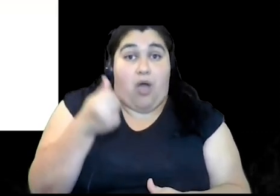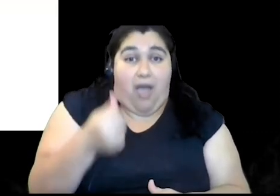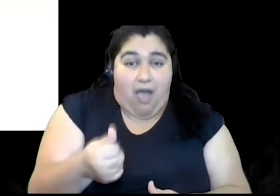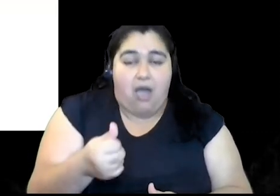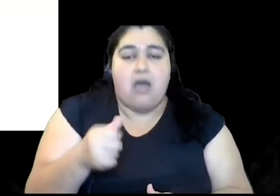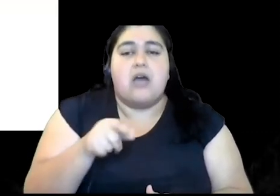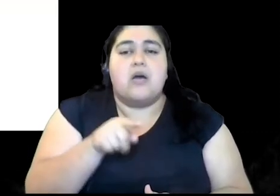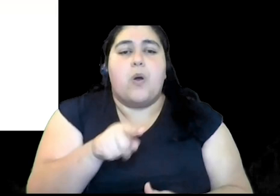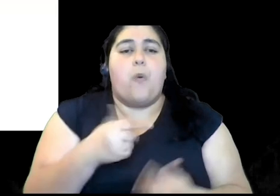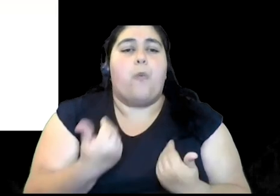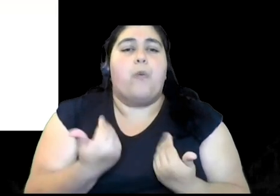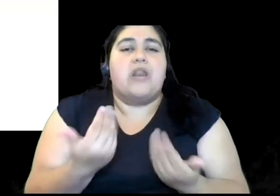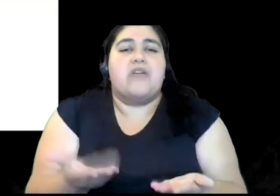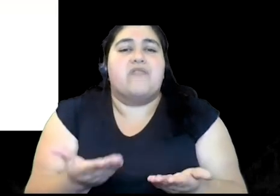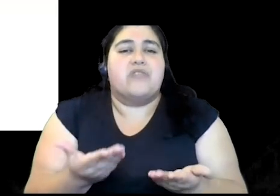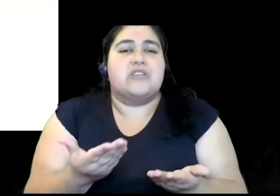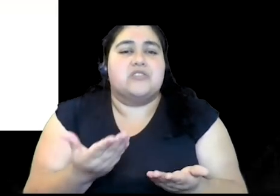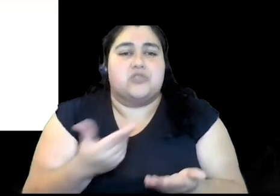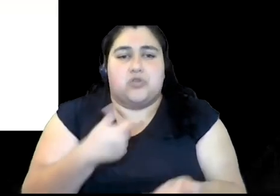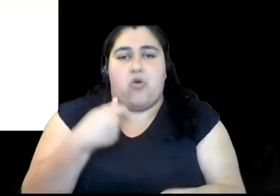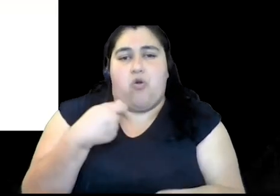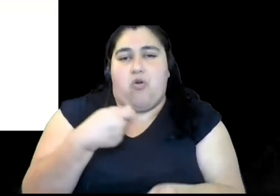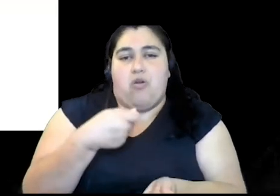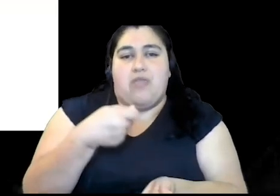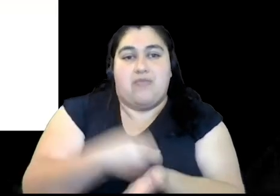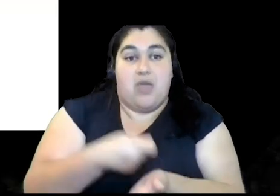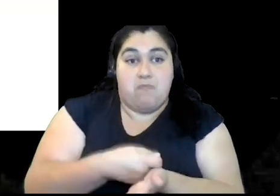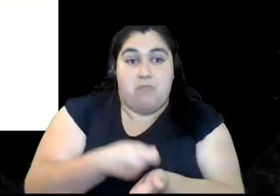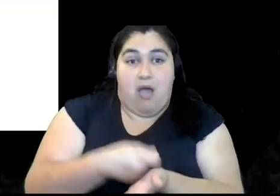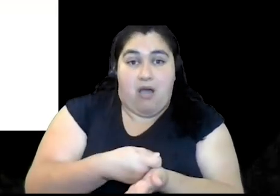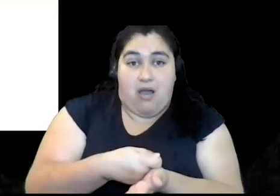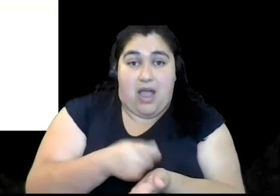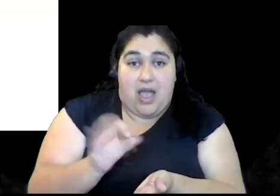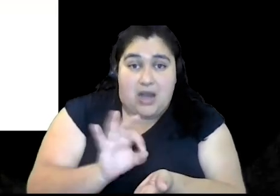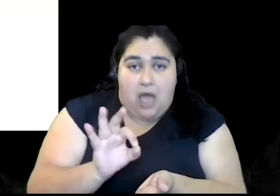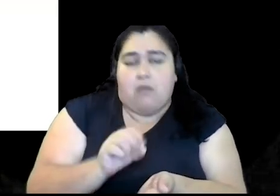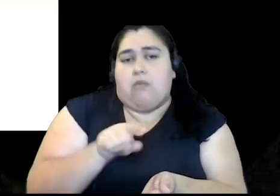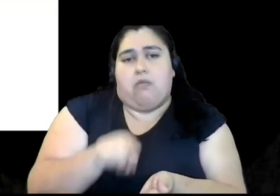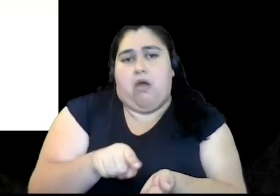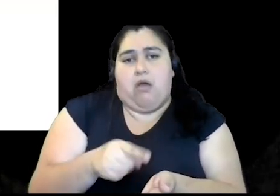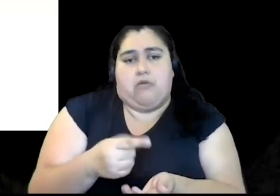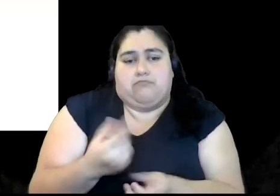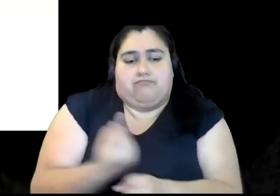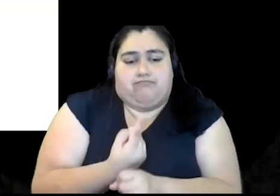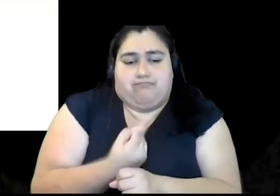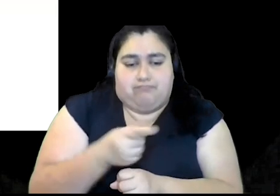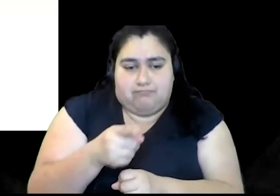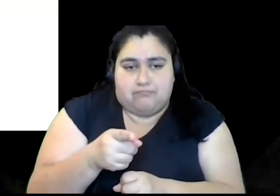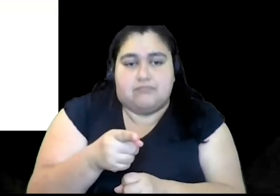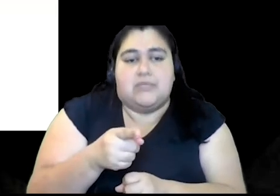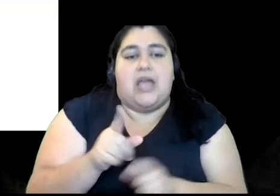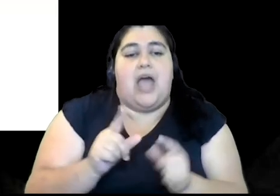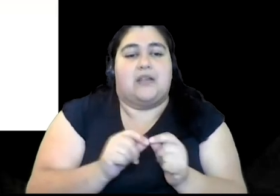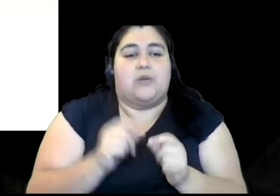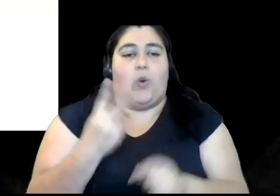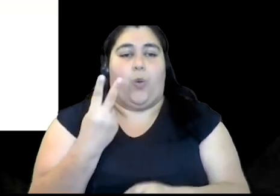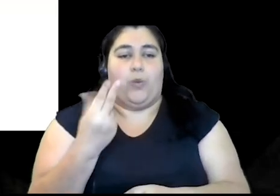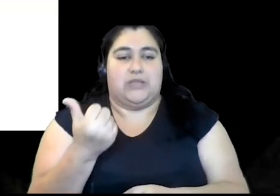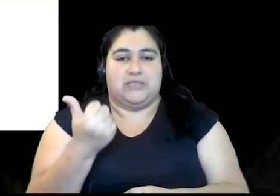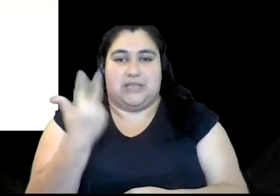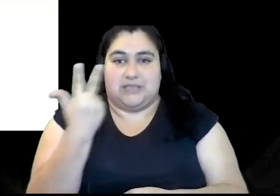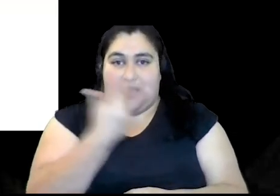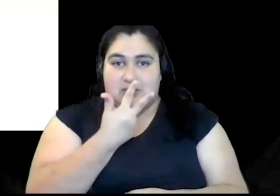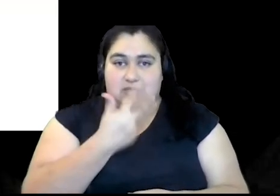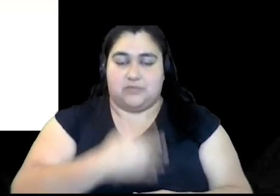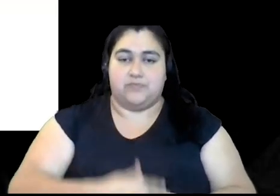del beneficio de exención a los activos financieros del artículo 26H.